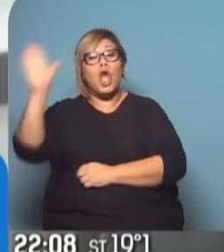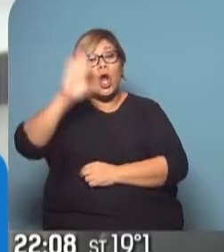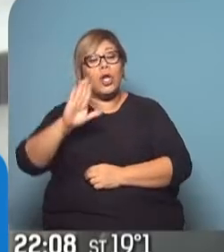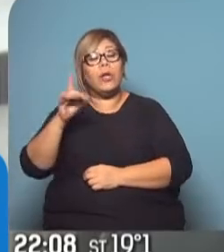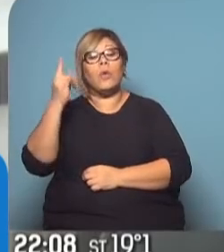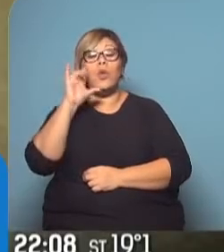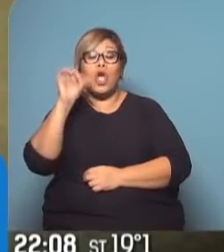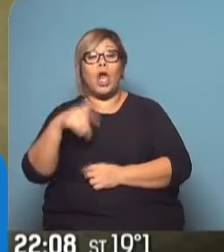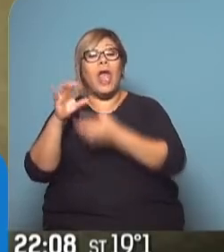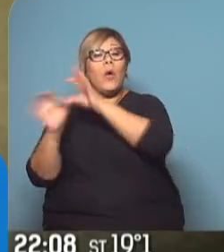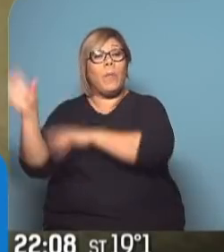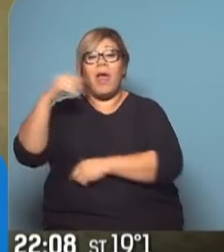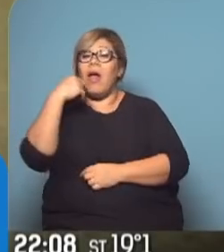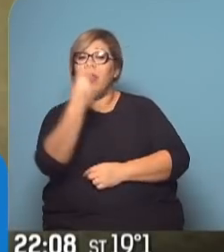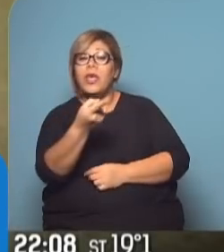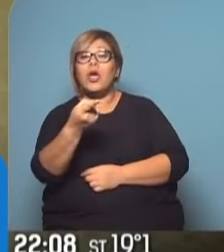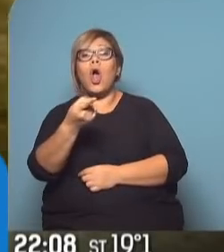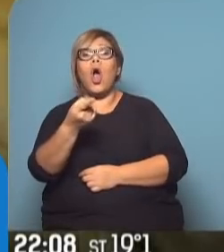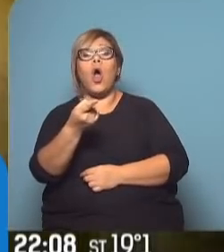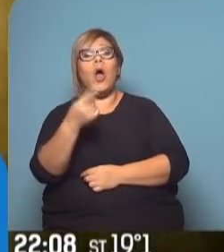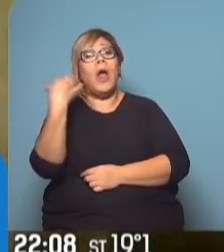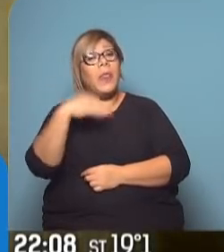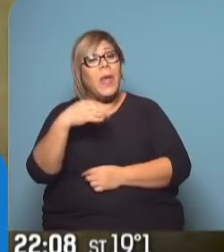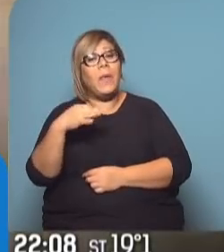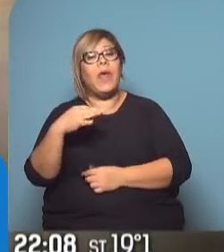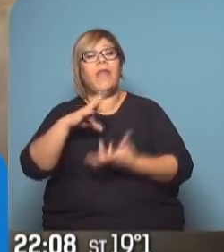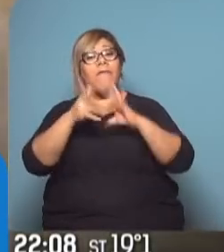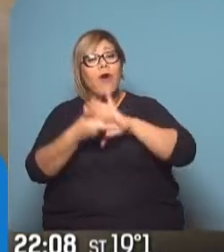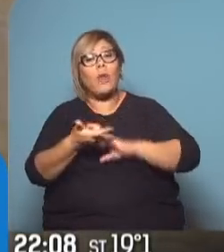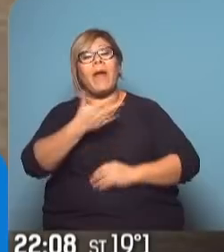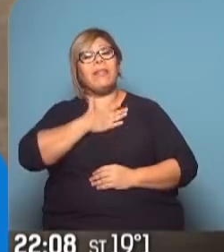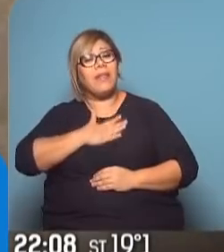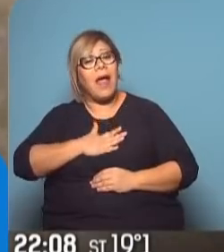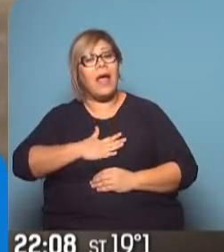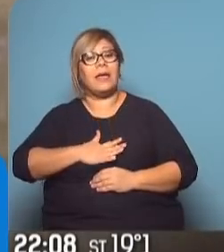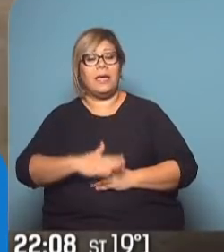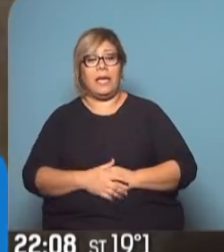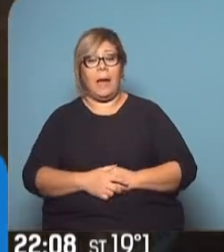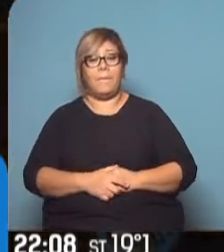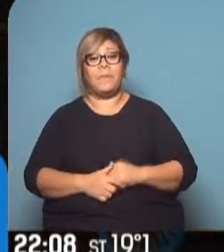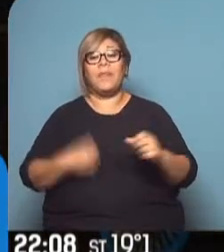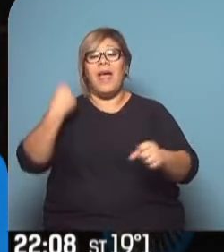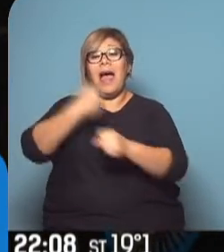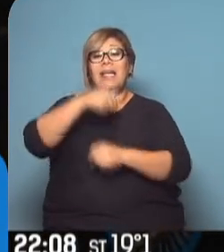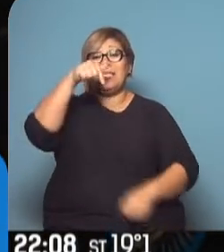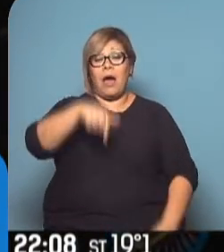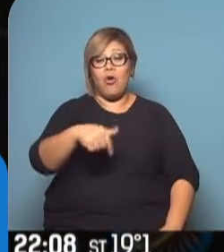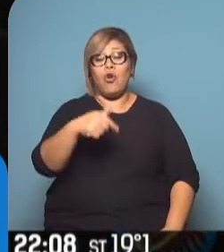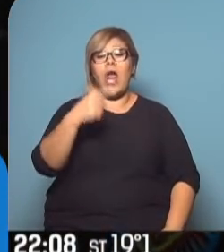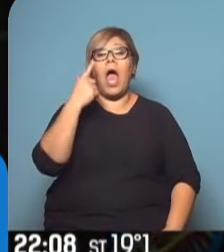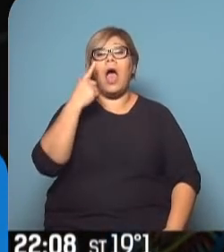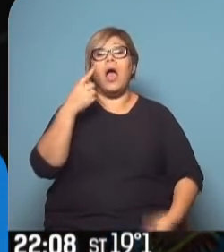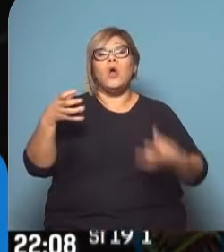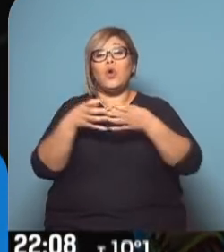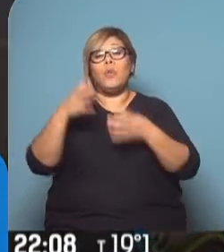intervención militar y con elecciones anticipadas. El alzamiento hasta el momento se cobró la cabeza del director del SEBIN, pero se